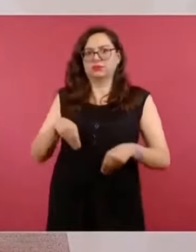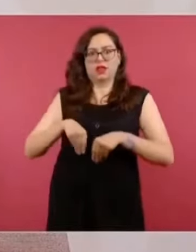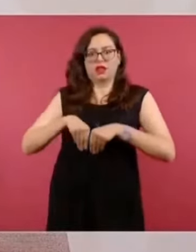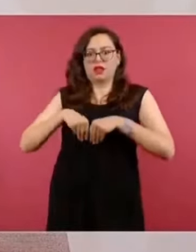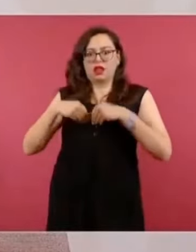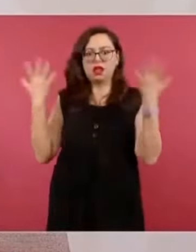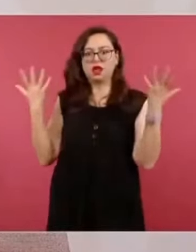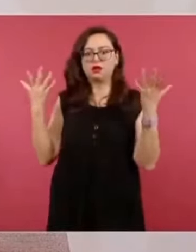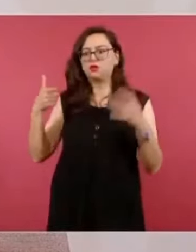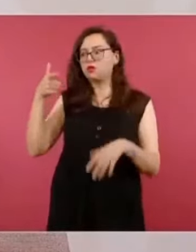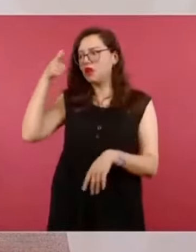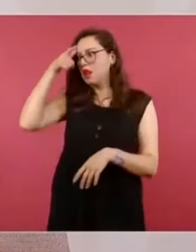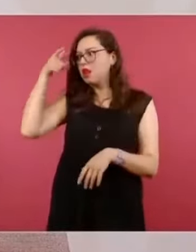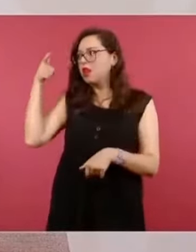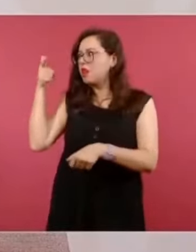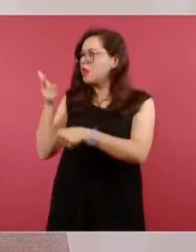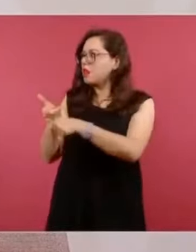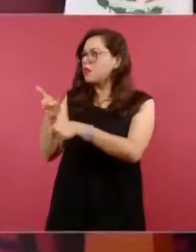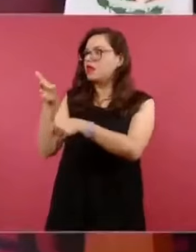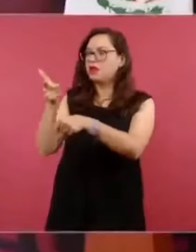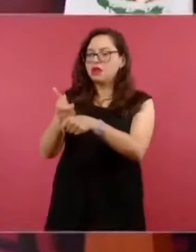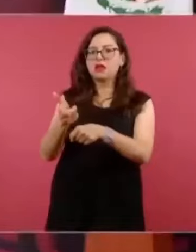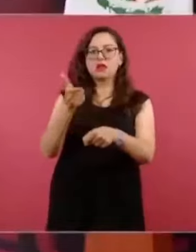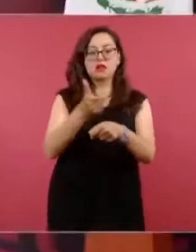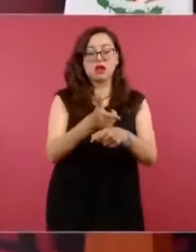que suele ser el menos común de los sentidos.